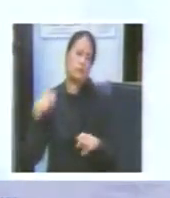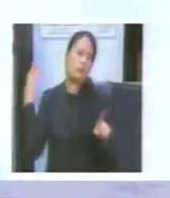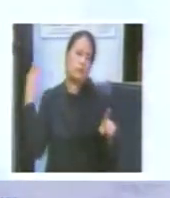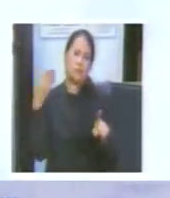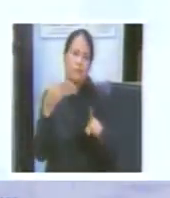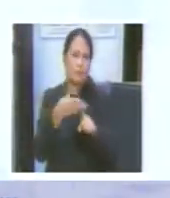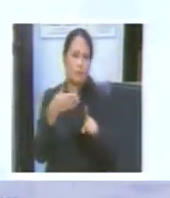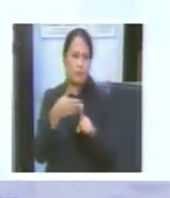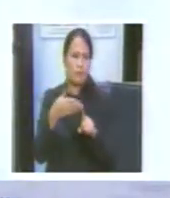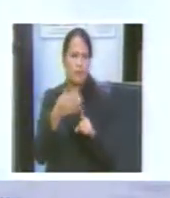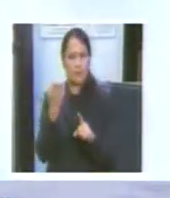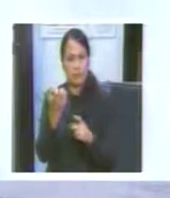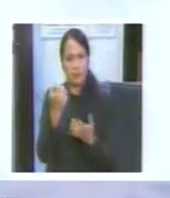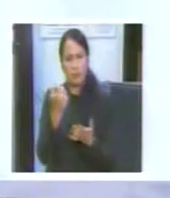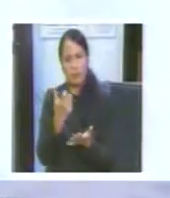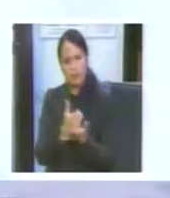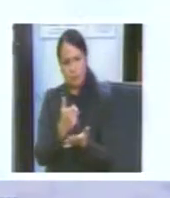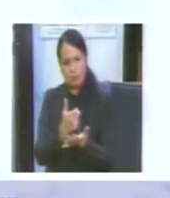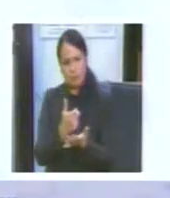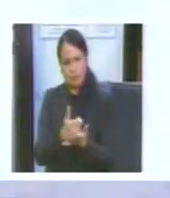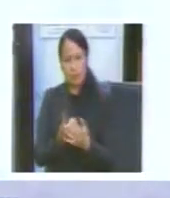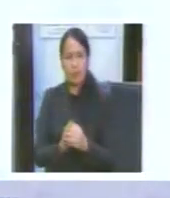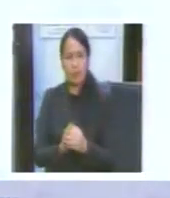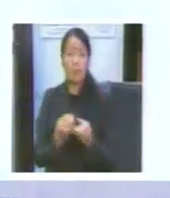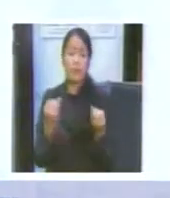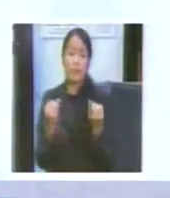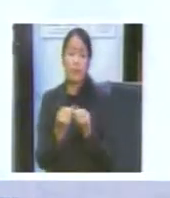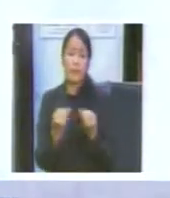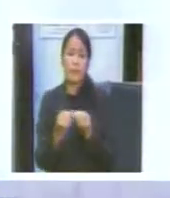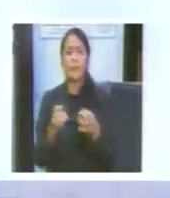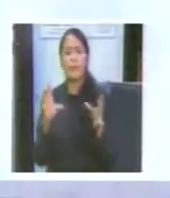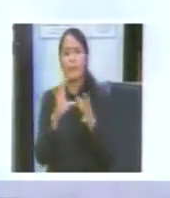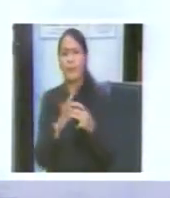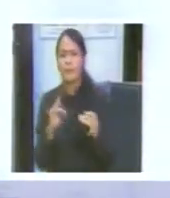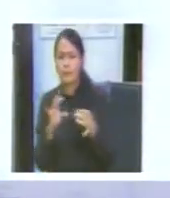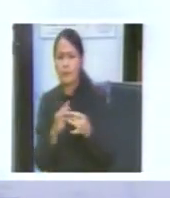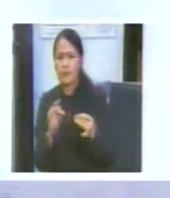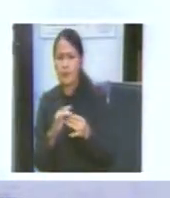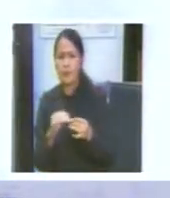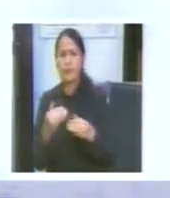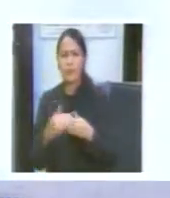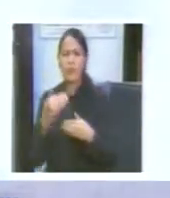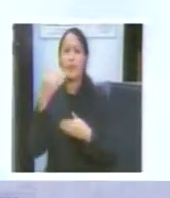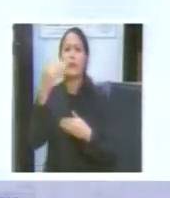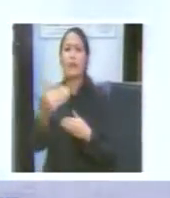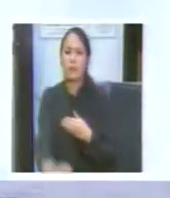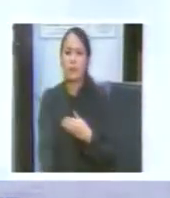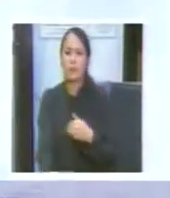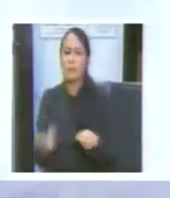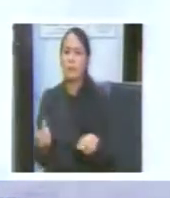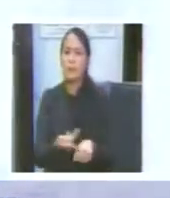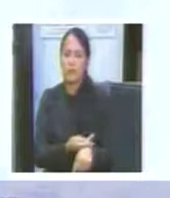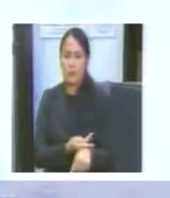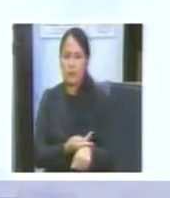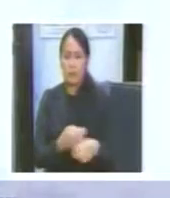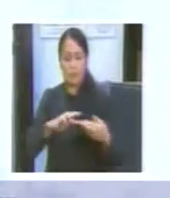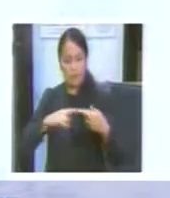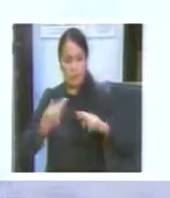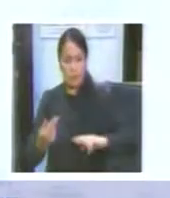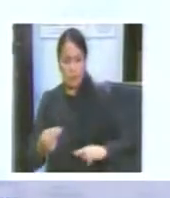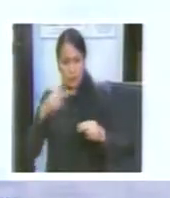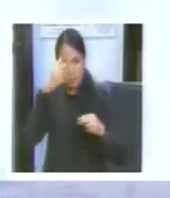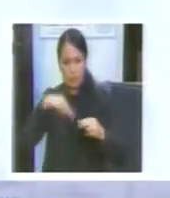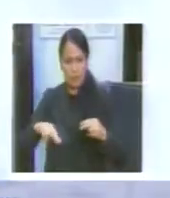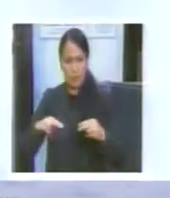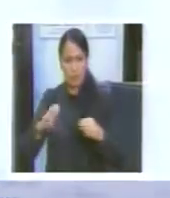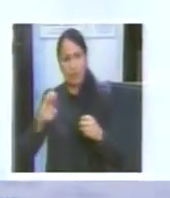parte económica y luego especular un poco de qué es lo que sigue o debería de seguir en la relación